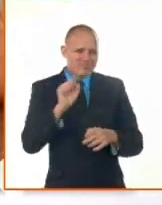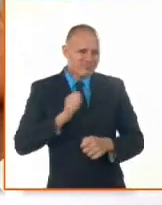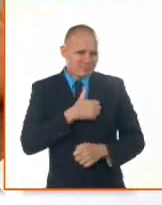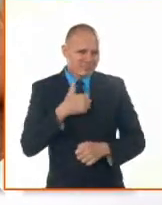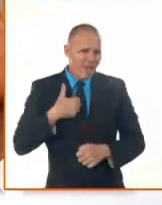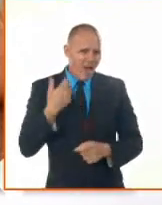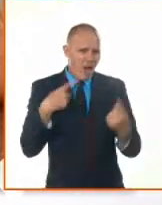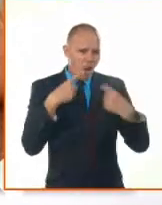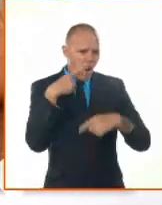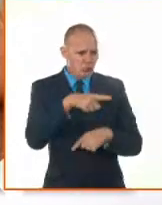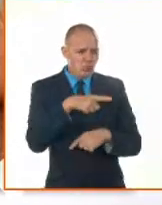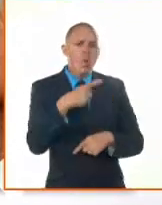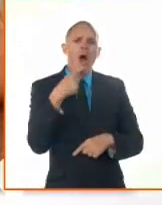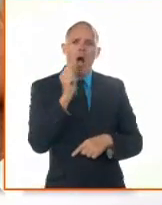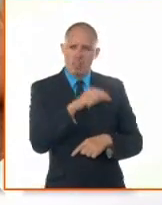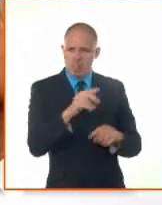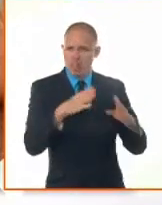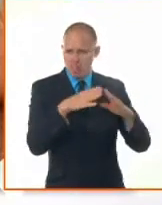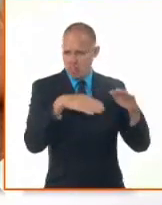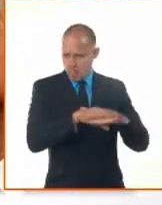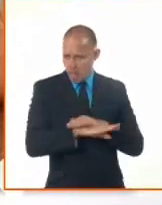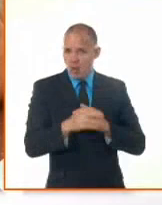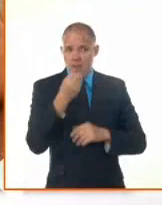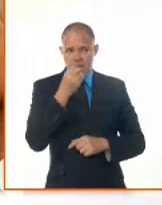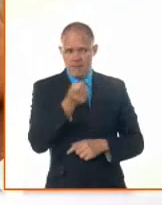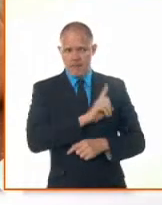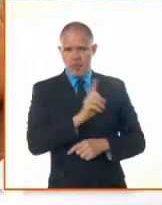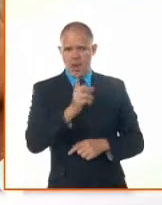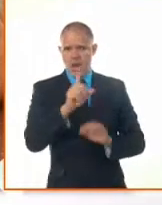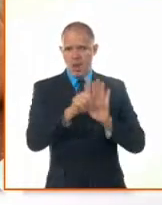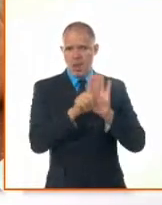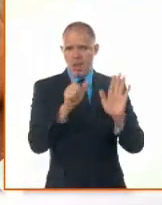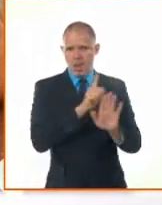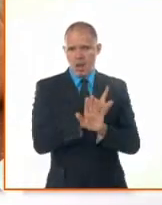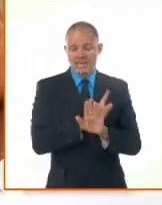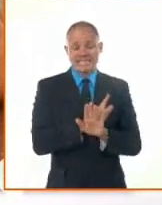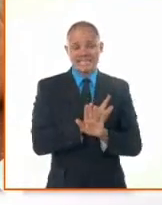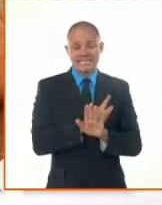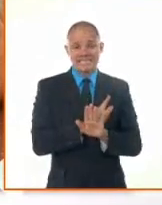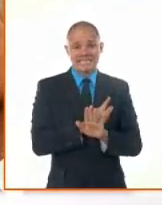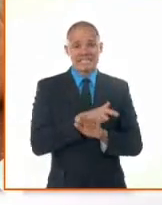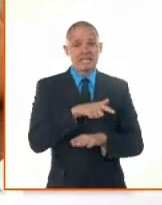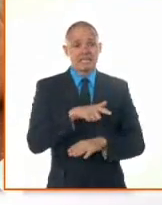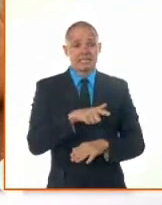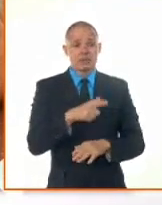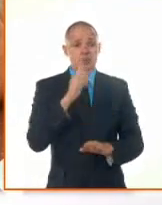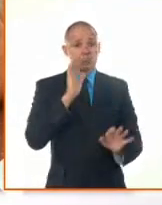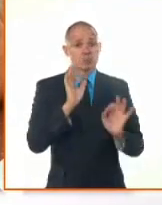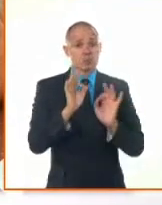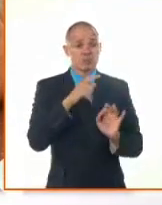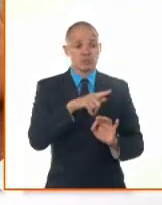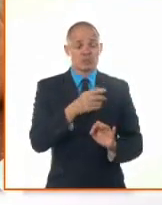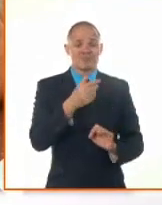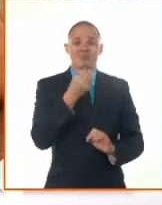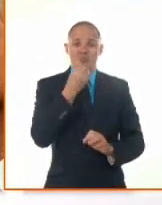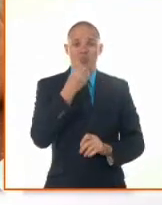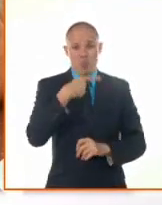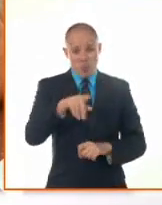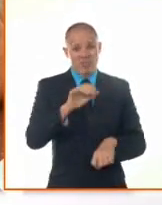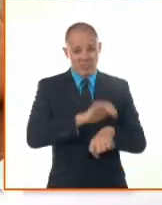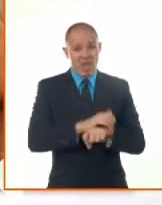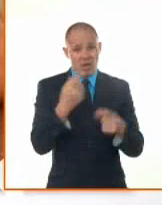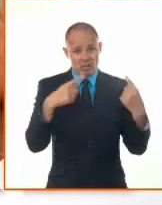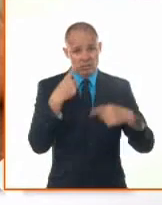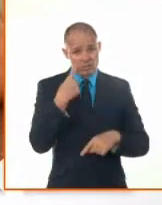acusación muy seria y es hay quien dice que es la más peligrosa para Trump sin embargo